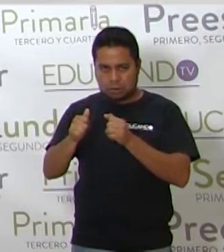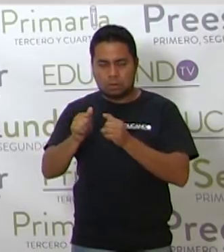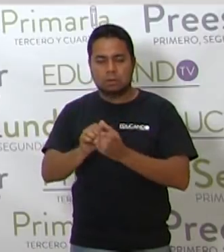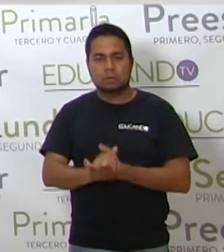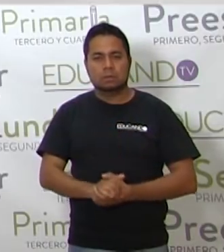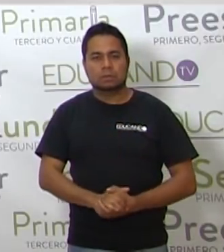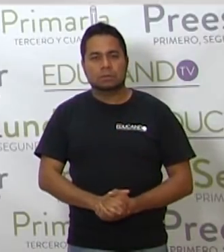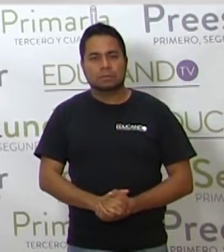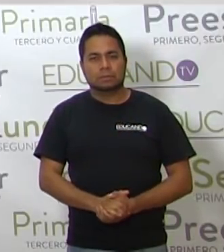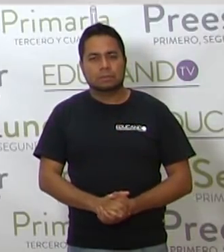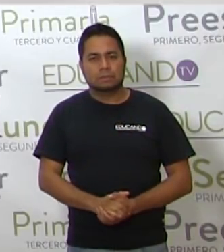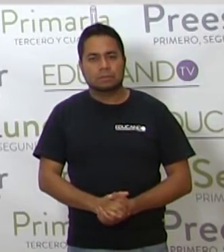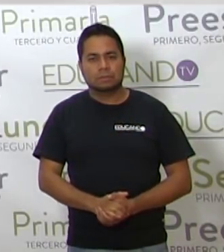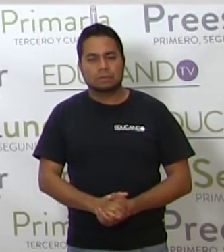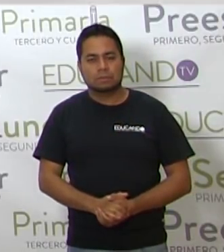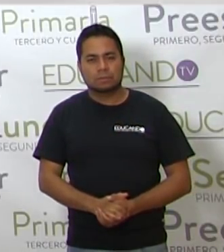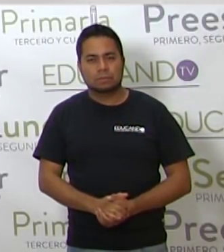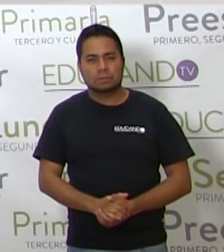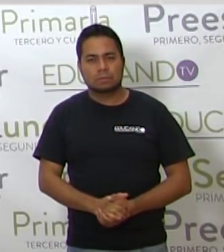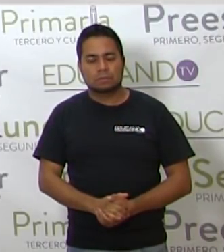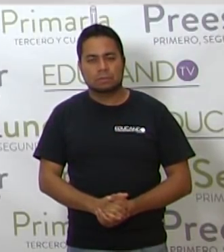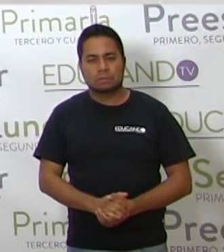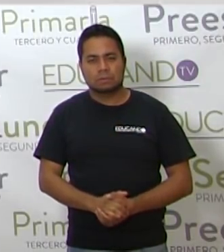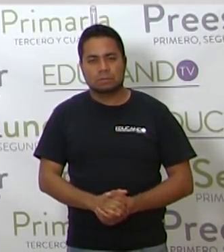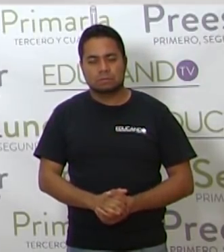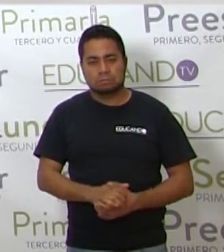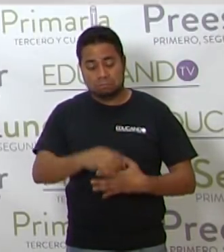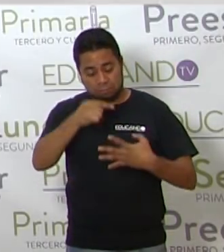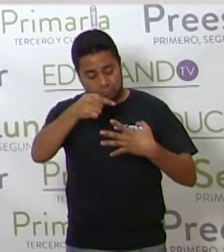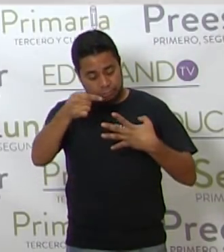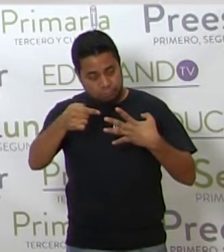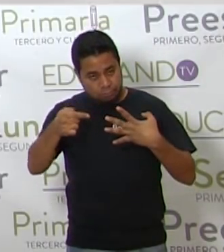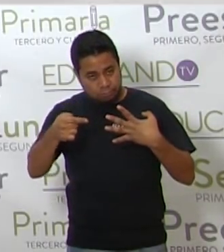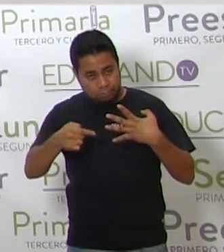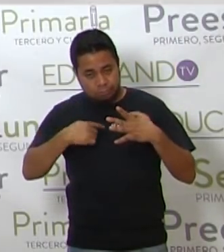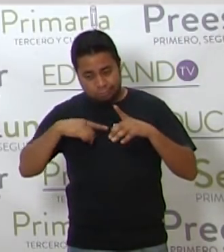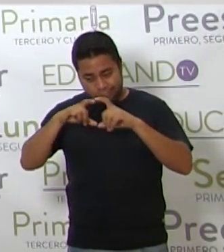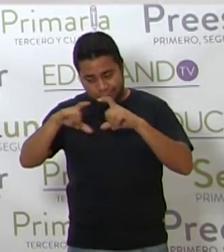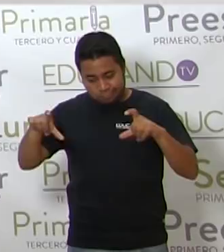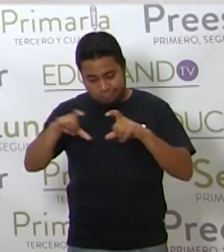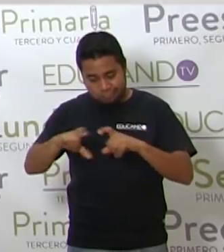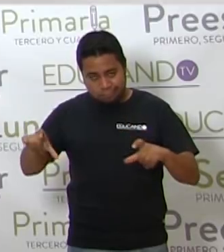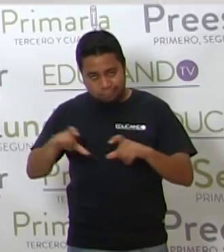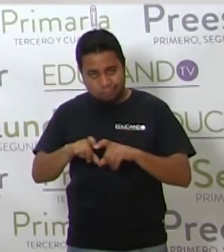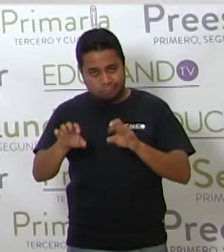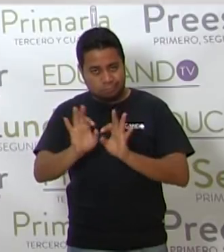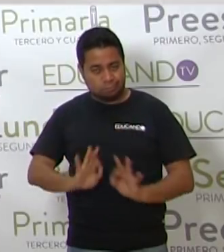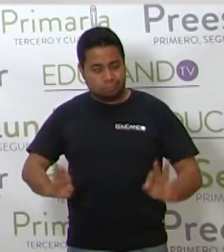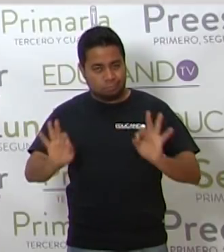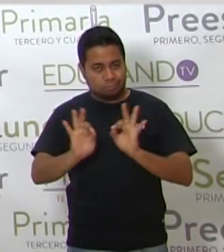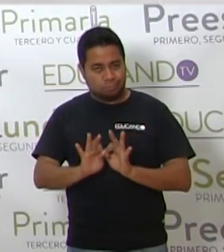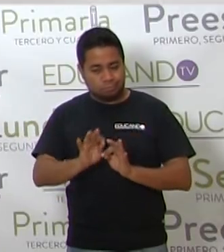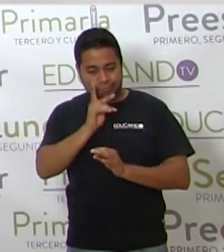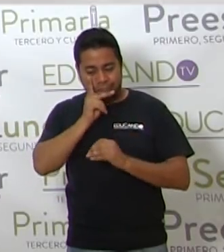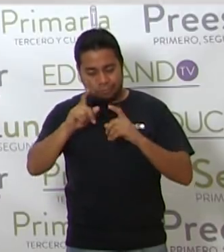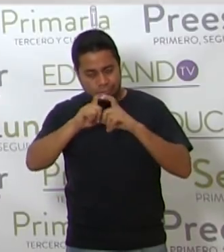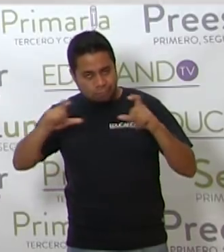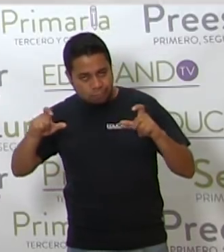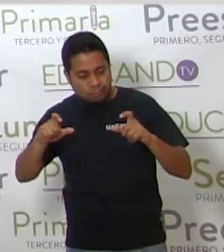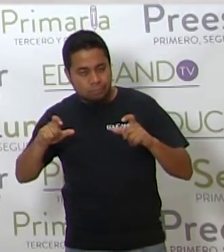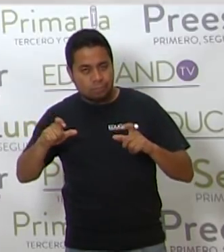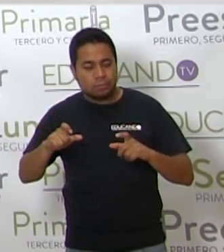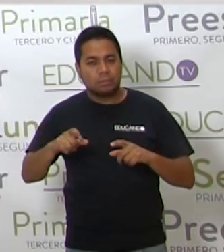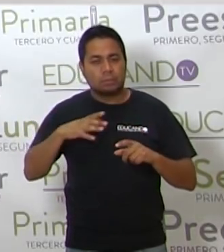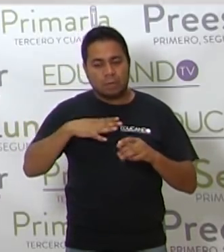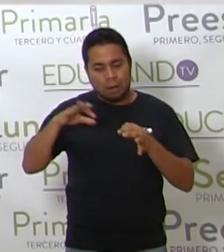Porque cada una de las premisas que nosotros pongamos va a tener relevancia